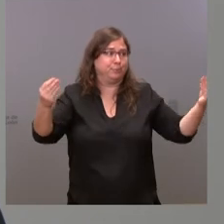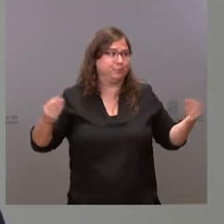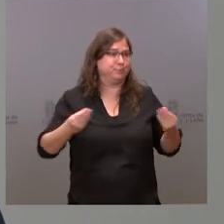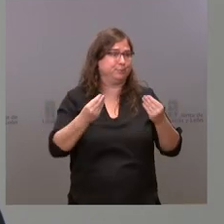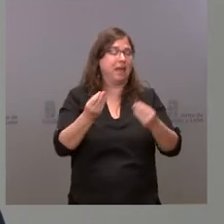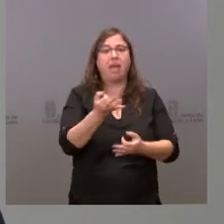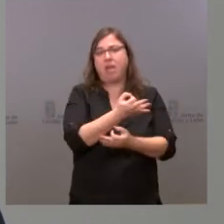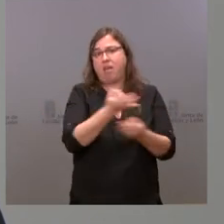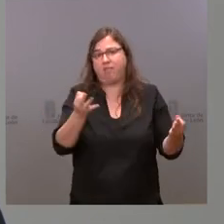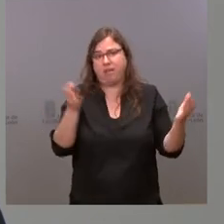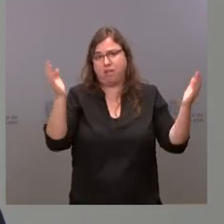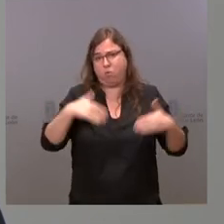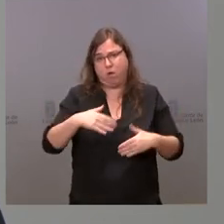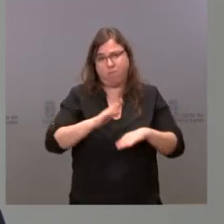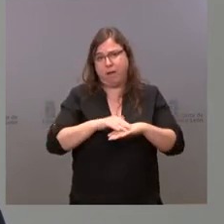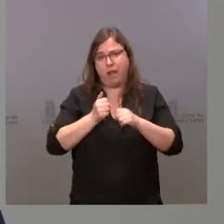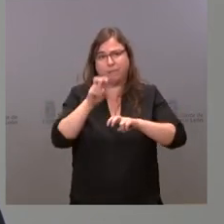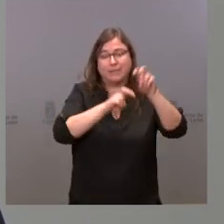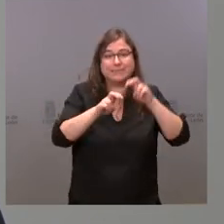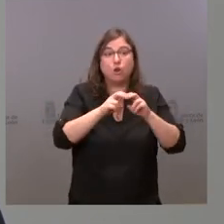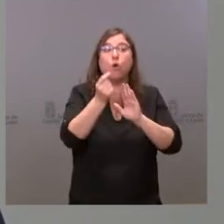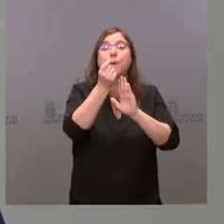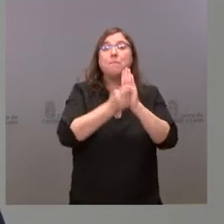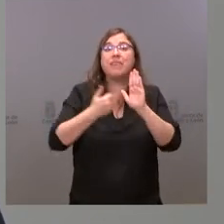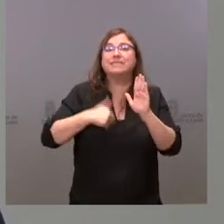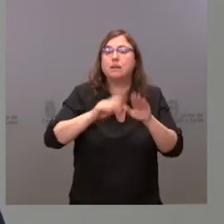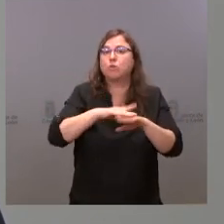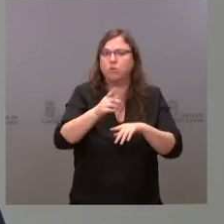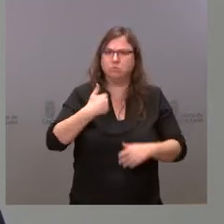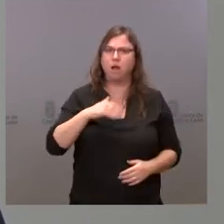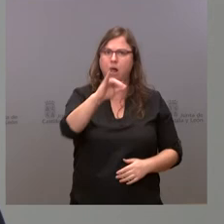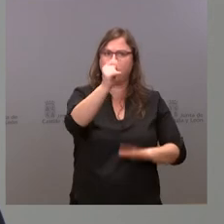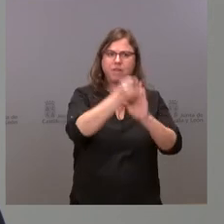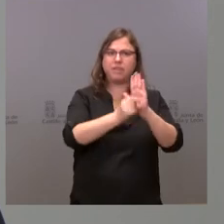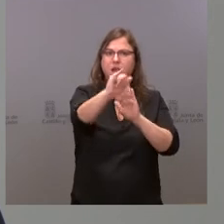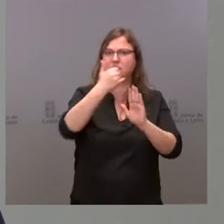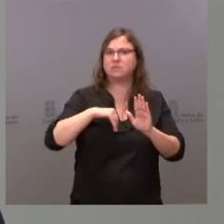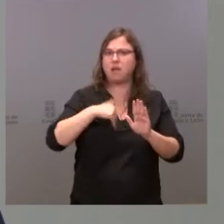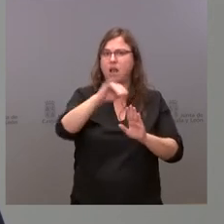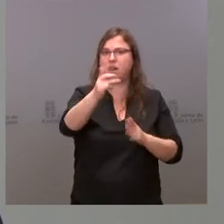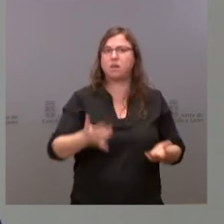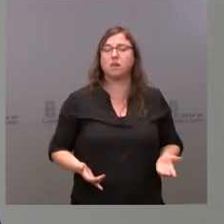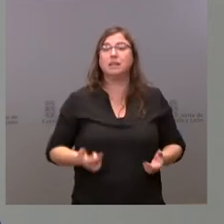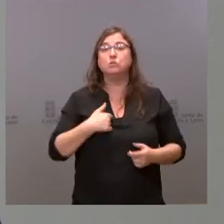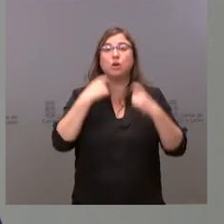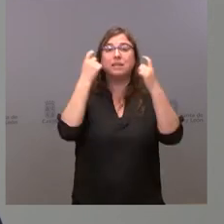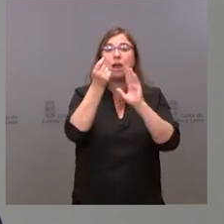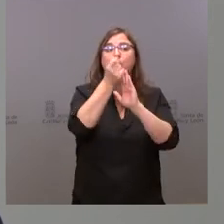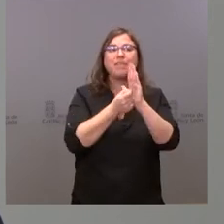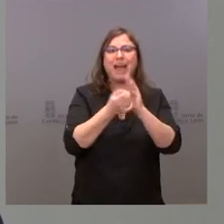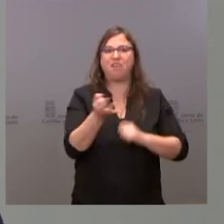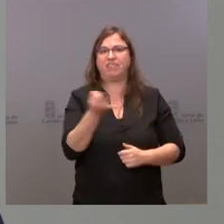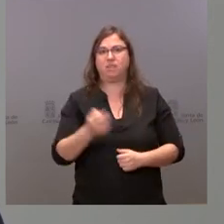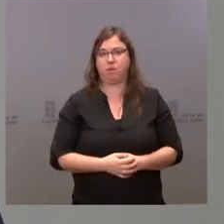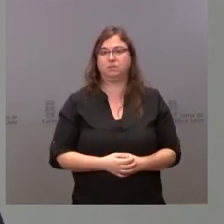más eficiente para el rastreo y por qué no toman medidas ya estamos tomando medidas ya estamos tomando medidas ya que intentamos que las medidas que se toman sean efectivas